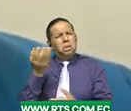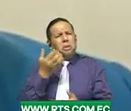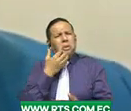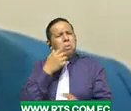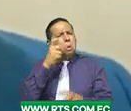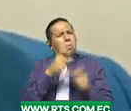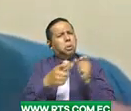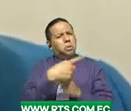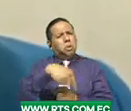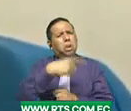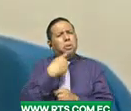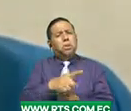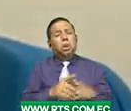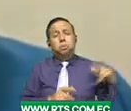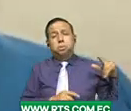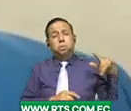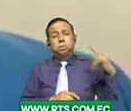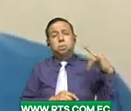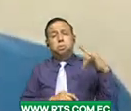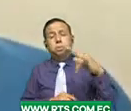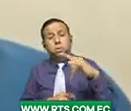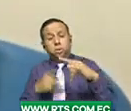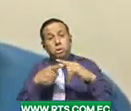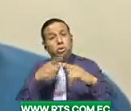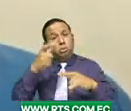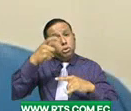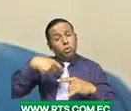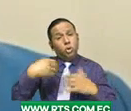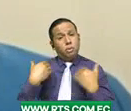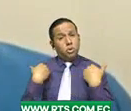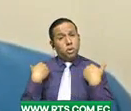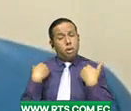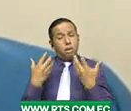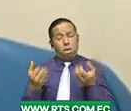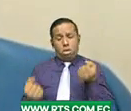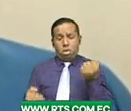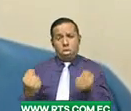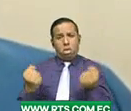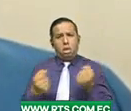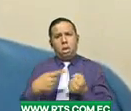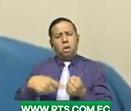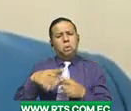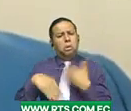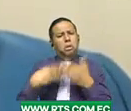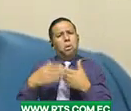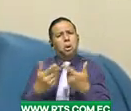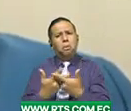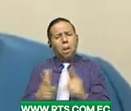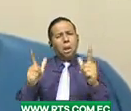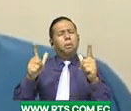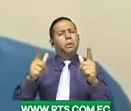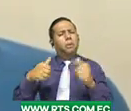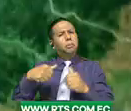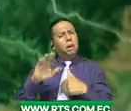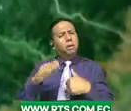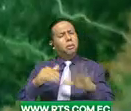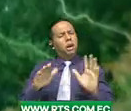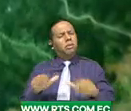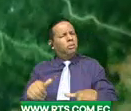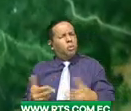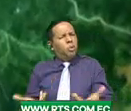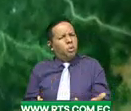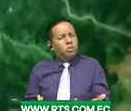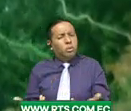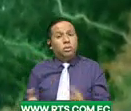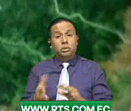se los detenía, cuando se los lograba detener, cómo se entregaban las avionetas primerito, que los verdaderos narcotraficantes, ¿no? En